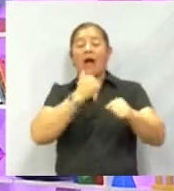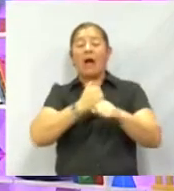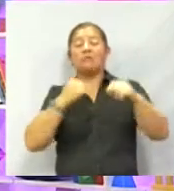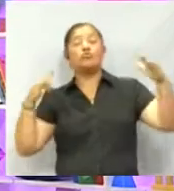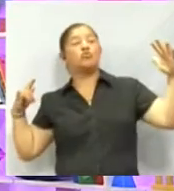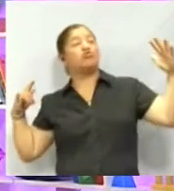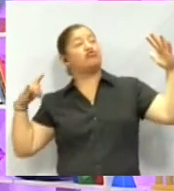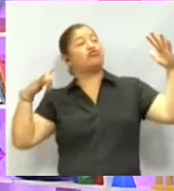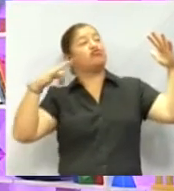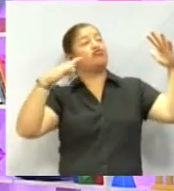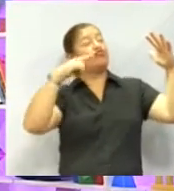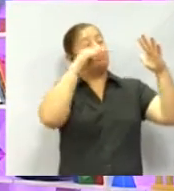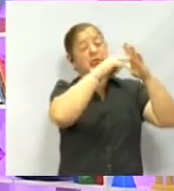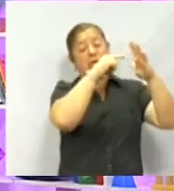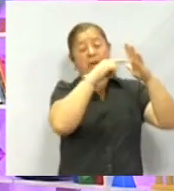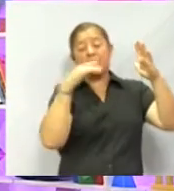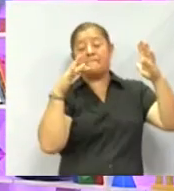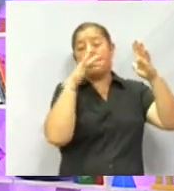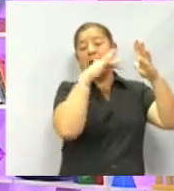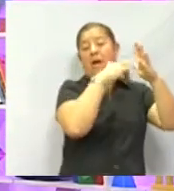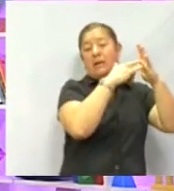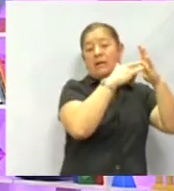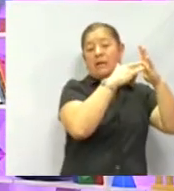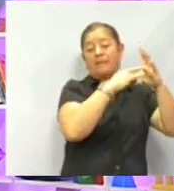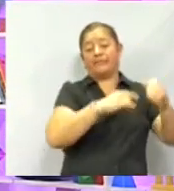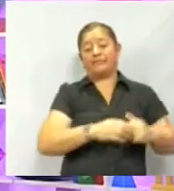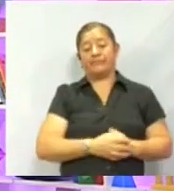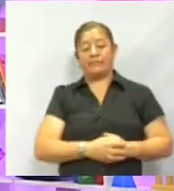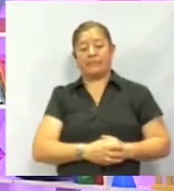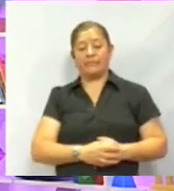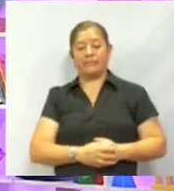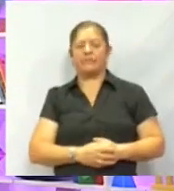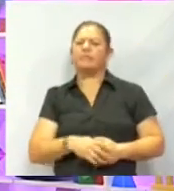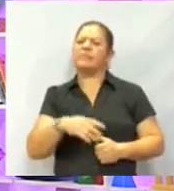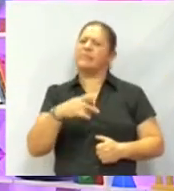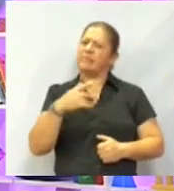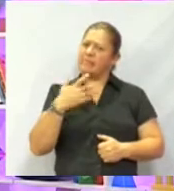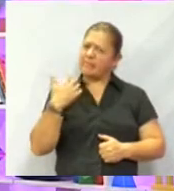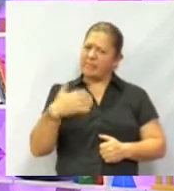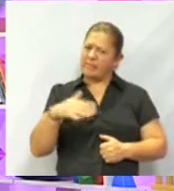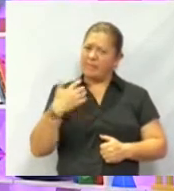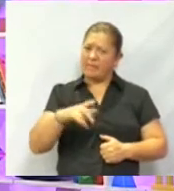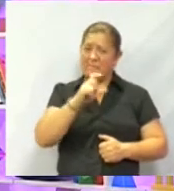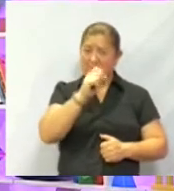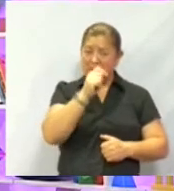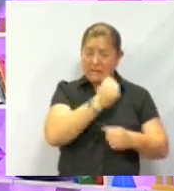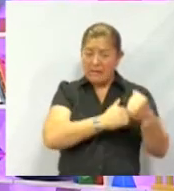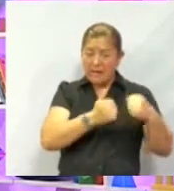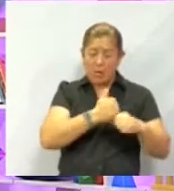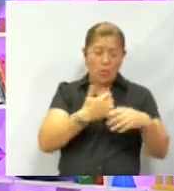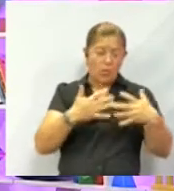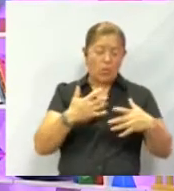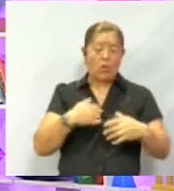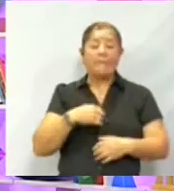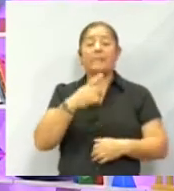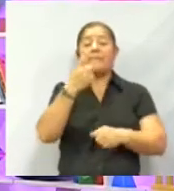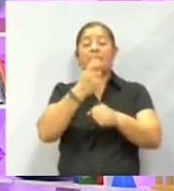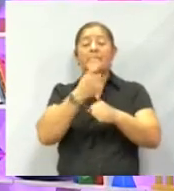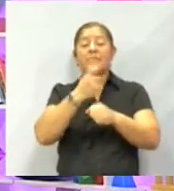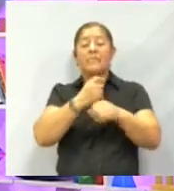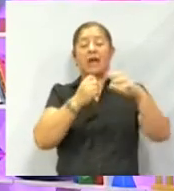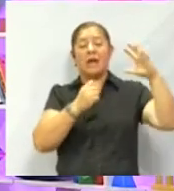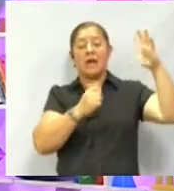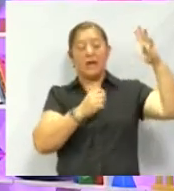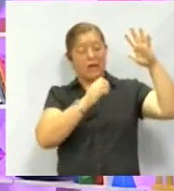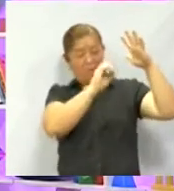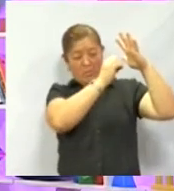Imagínate, veinte años para llegar al sol. Pero a mí me gustaría presentarte al primer planeta. Es el más cercano al